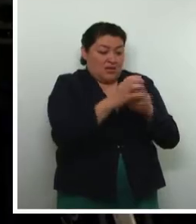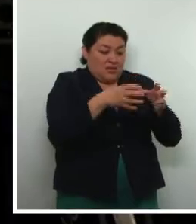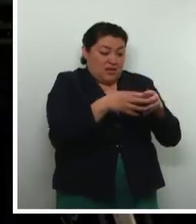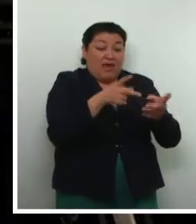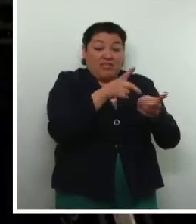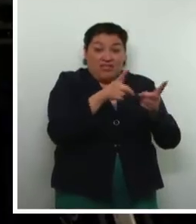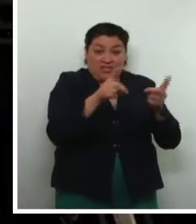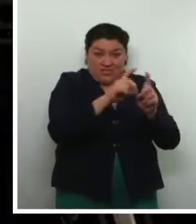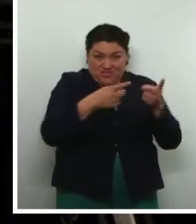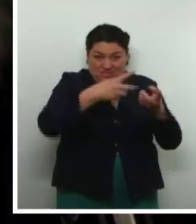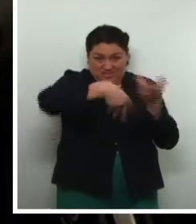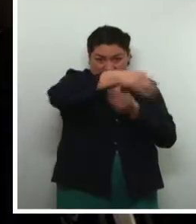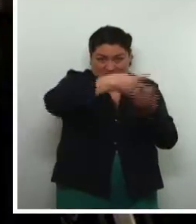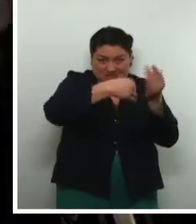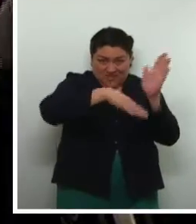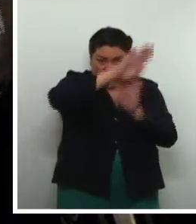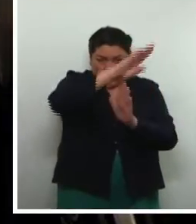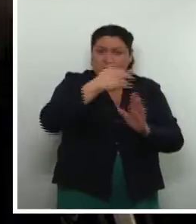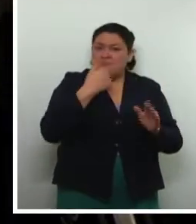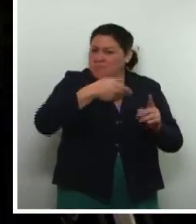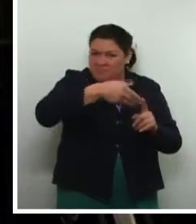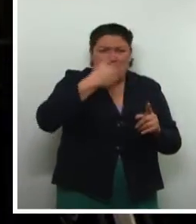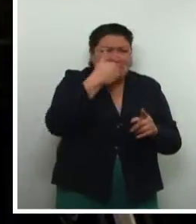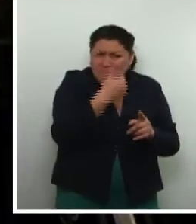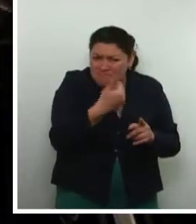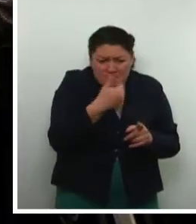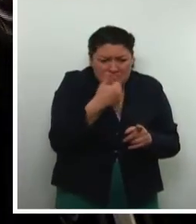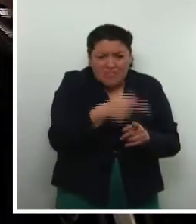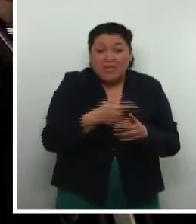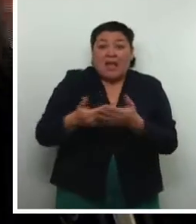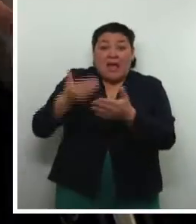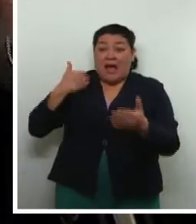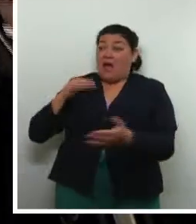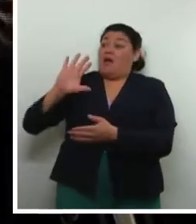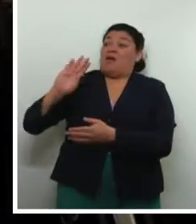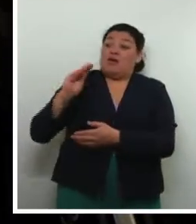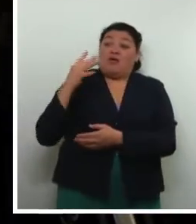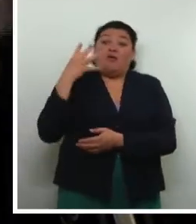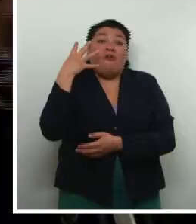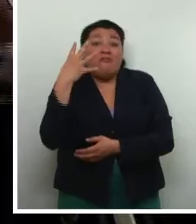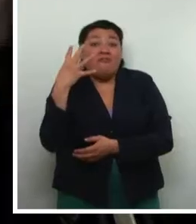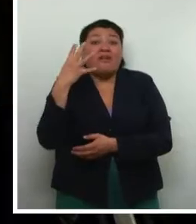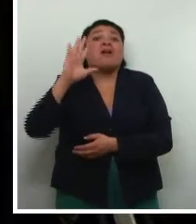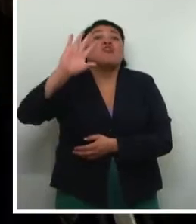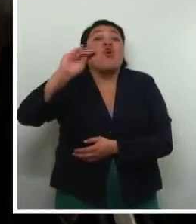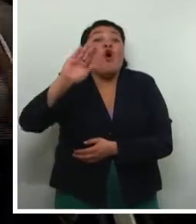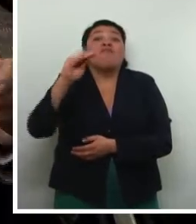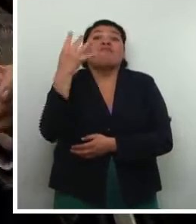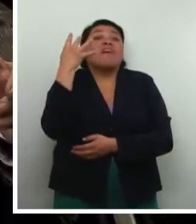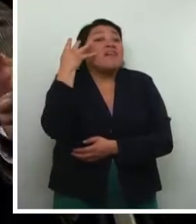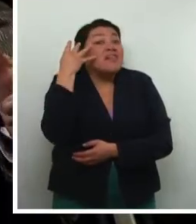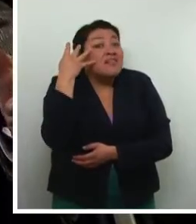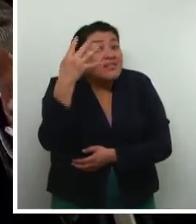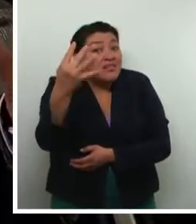Desarrollo Sustentable logró de 94